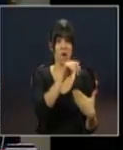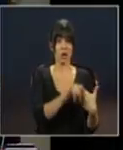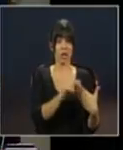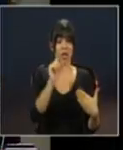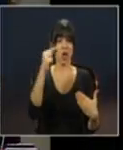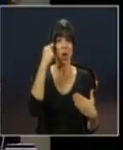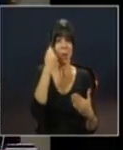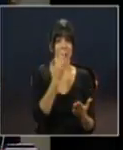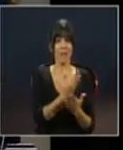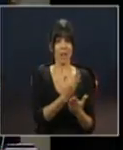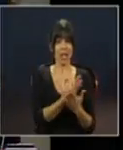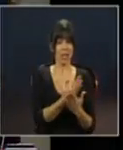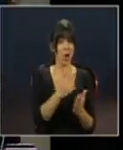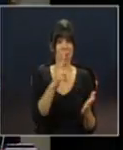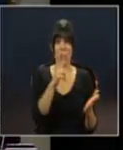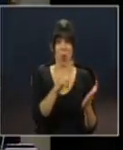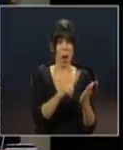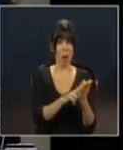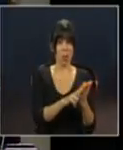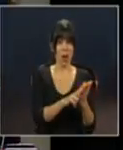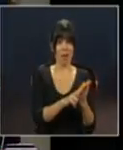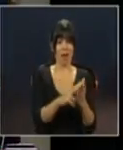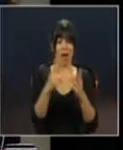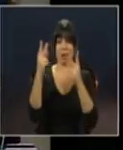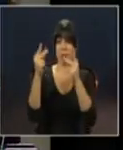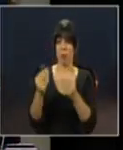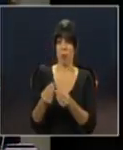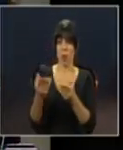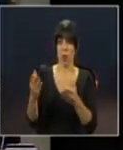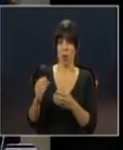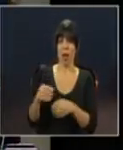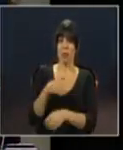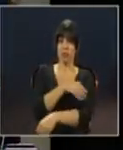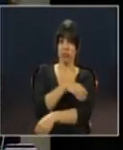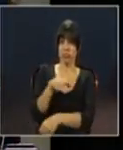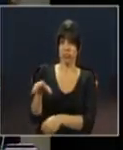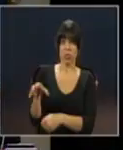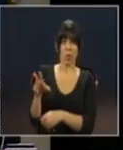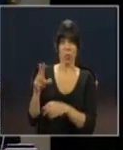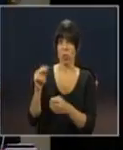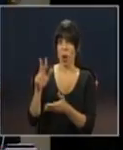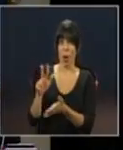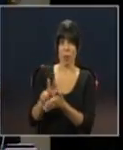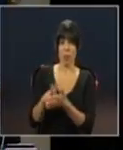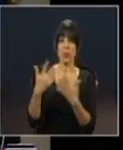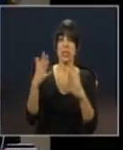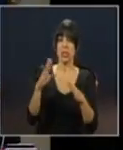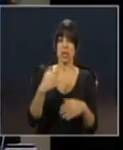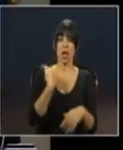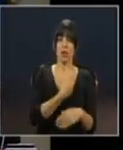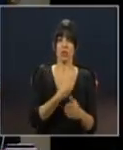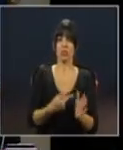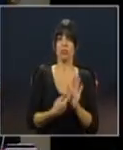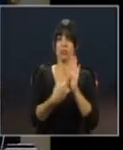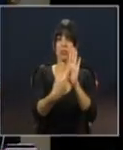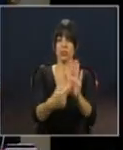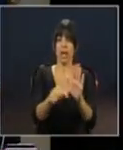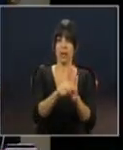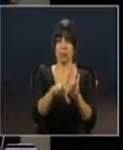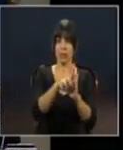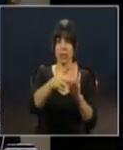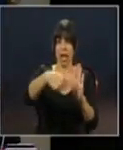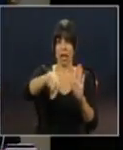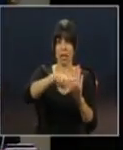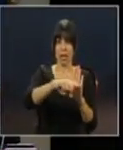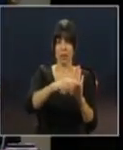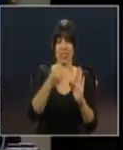gobernanza fiscal y fortalecimiento de la hacienda pública que ya están presentados ante este honorable plenario, tendremos un